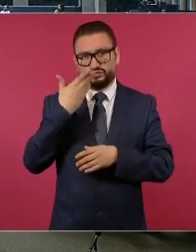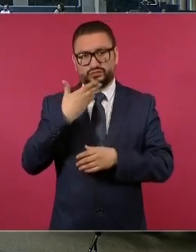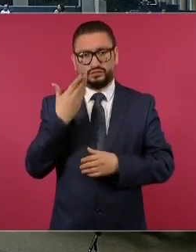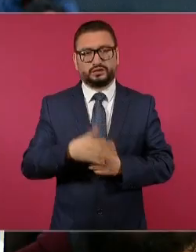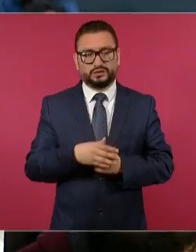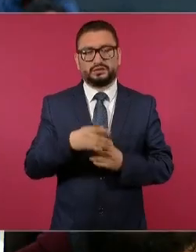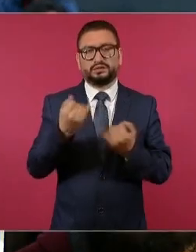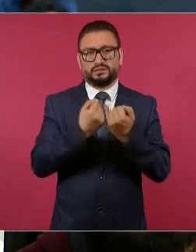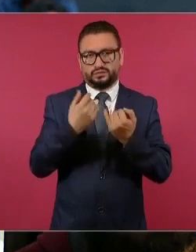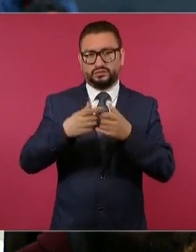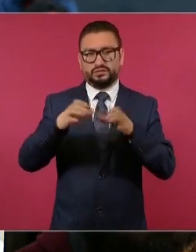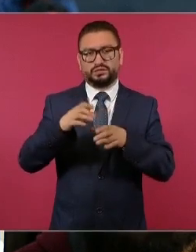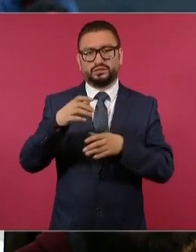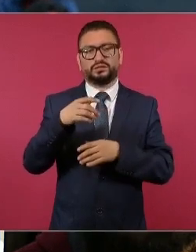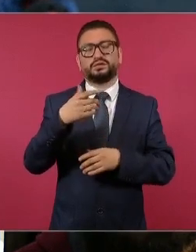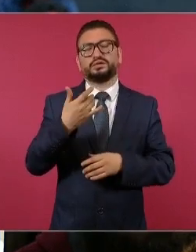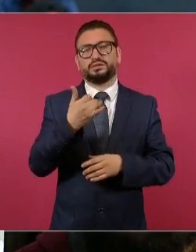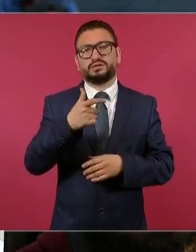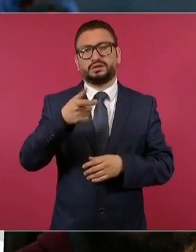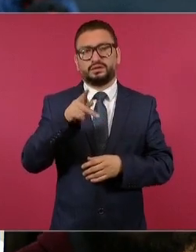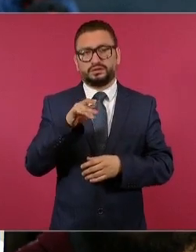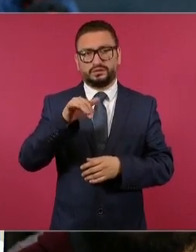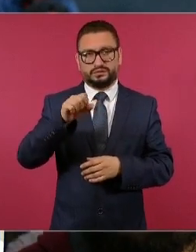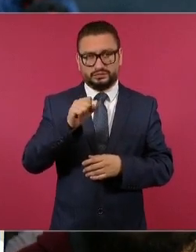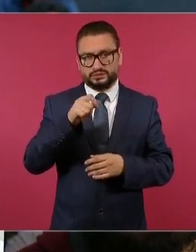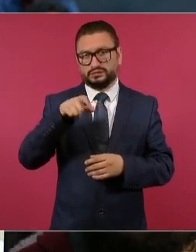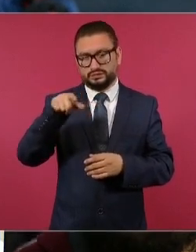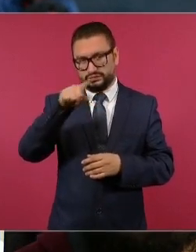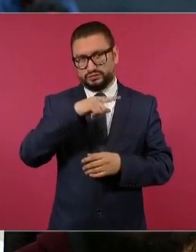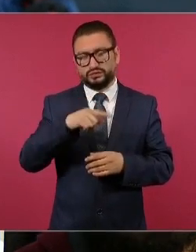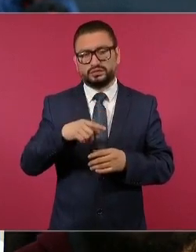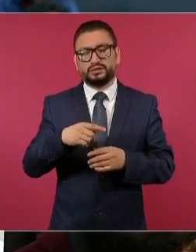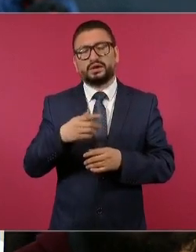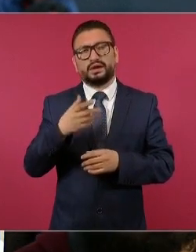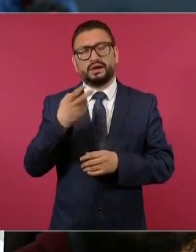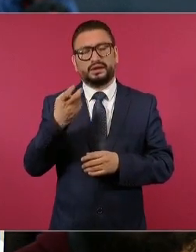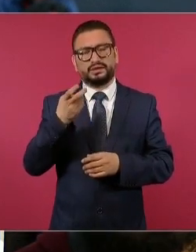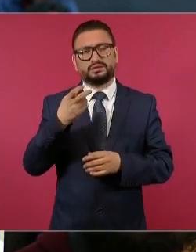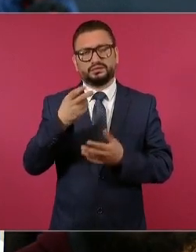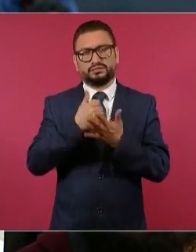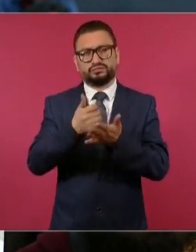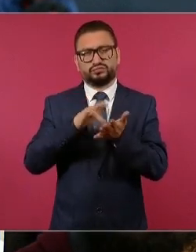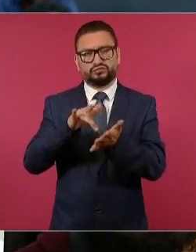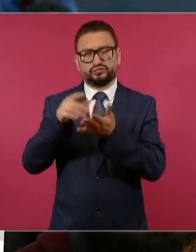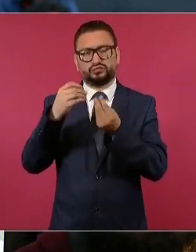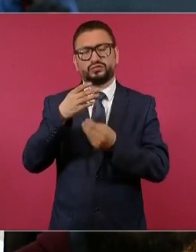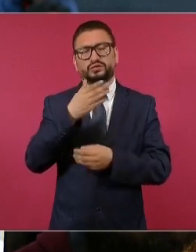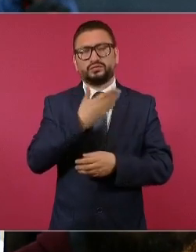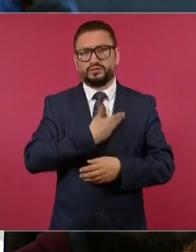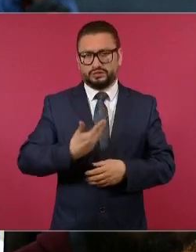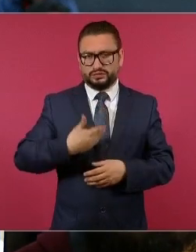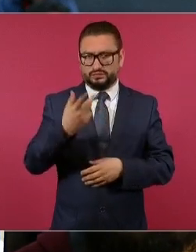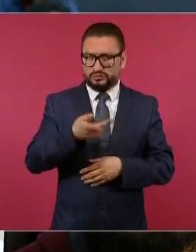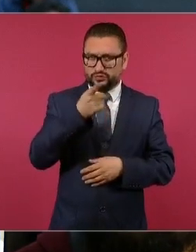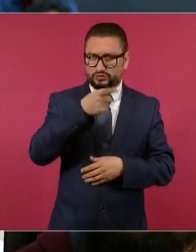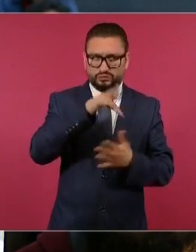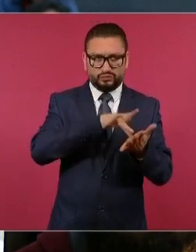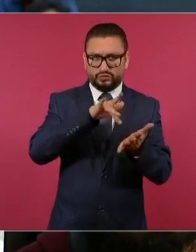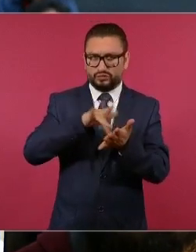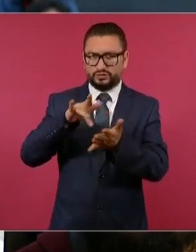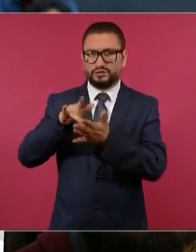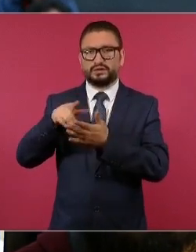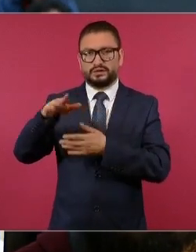va con los yaquis, por quienes usted ha hecho mucho. Preguntarle, señor presidente, si esta visión de apoyo a las